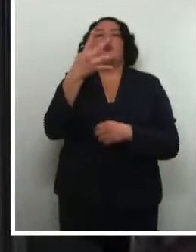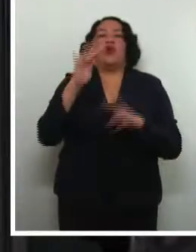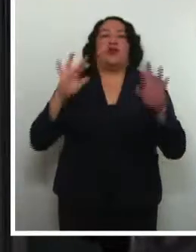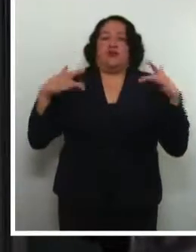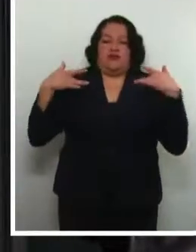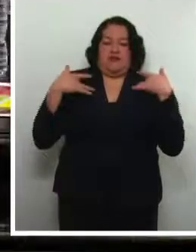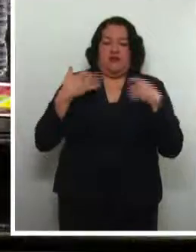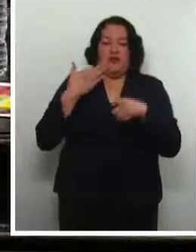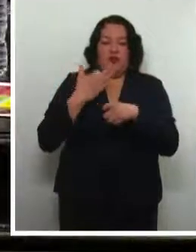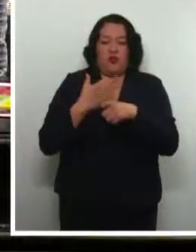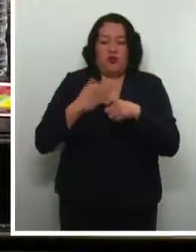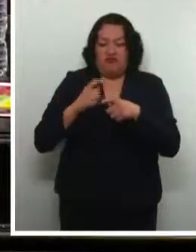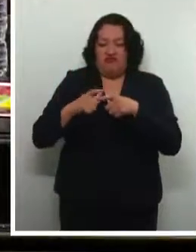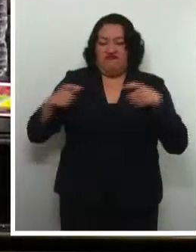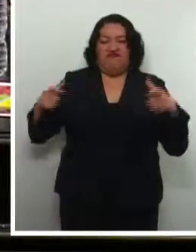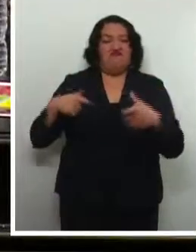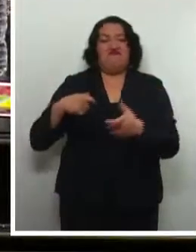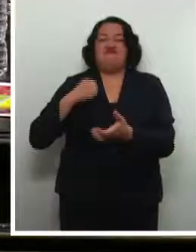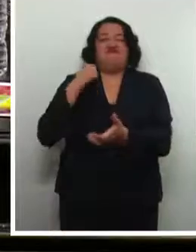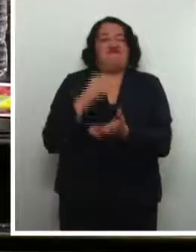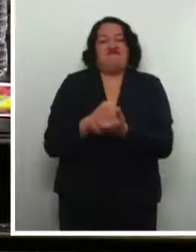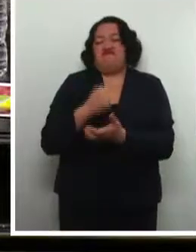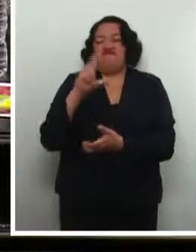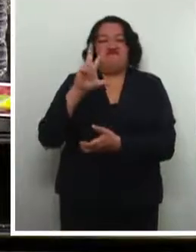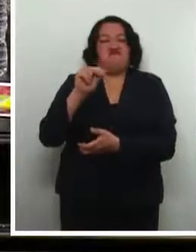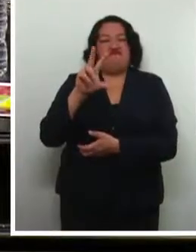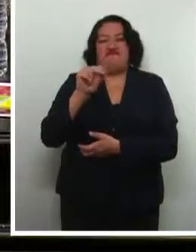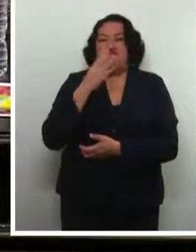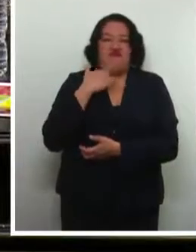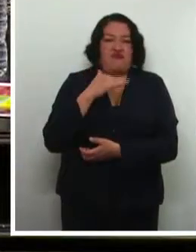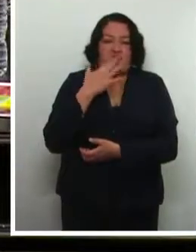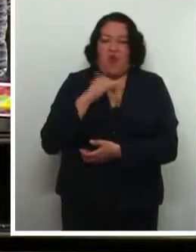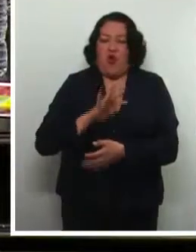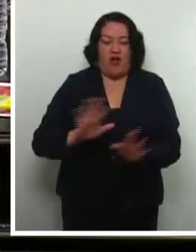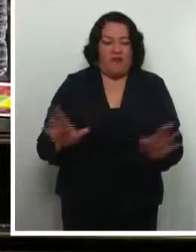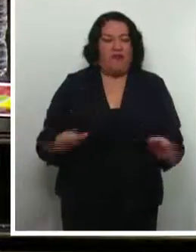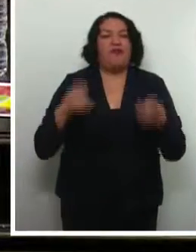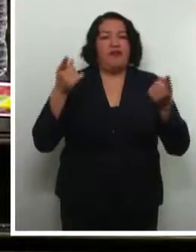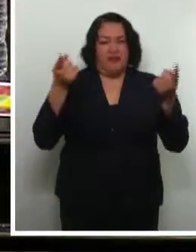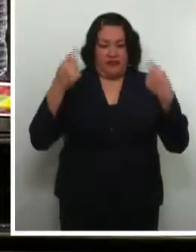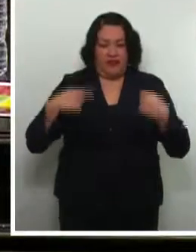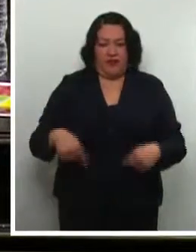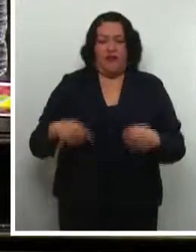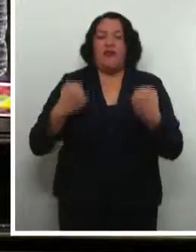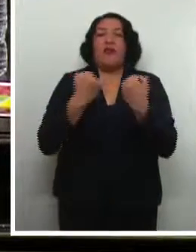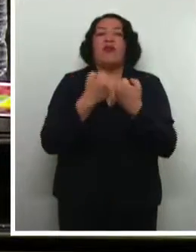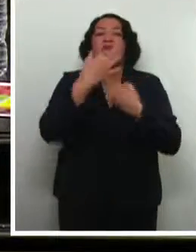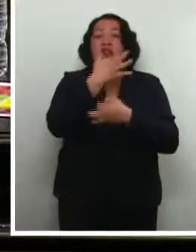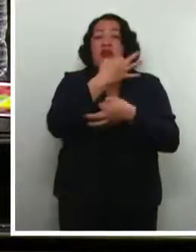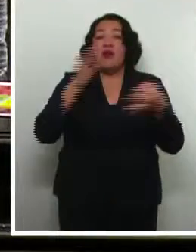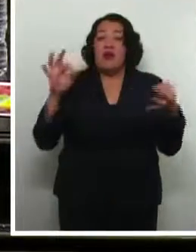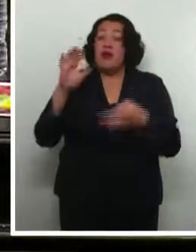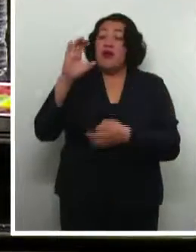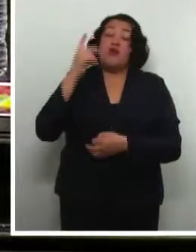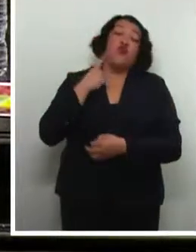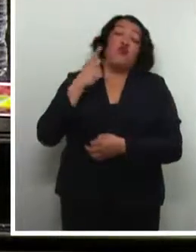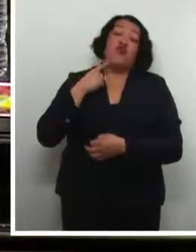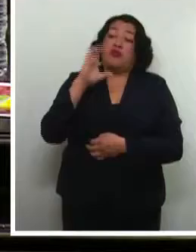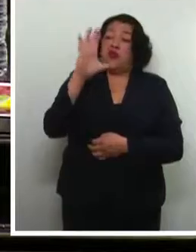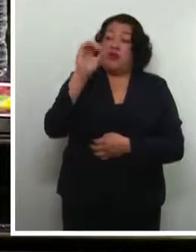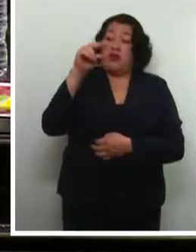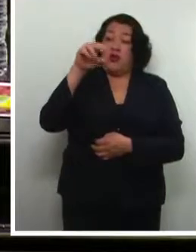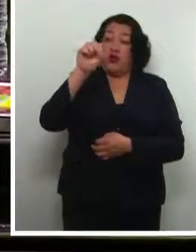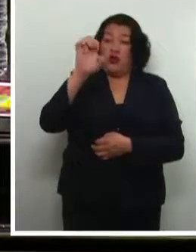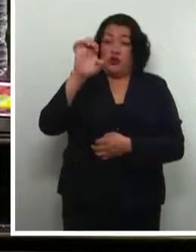admite, no se aprueba, no alcanza mayoría calificada. Informo que la diputada Consuelo Sánchez Rodríguez